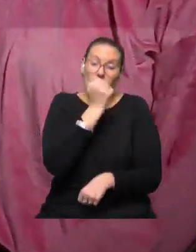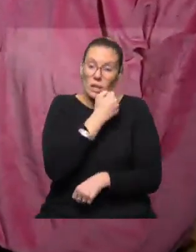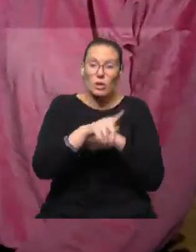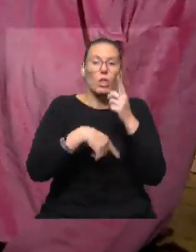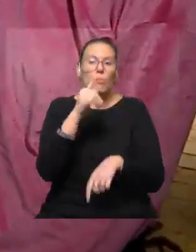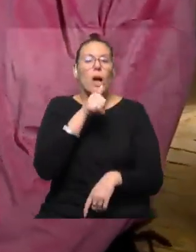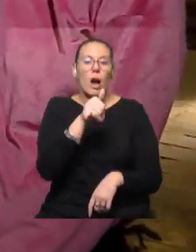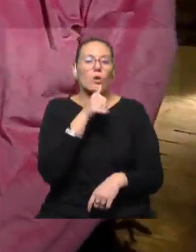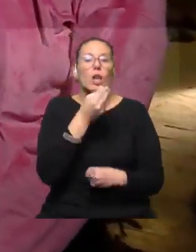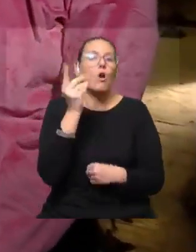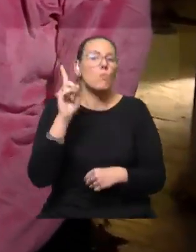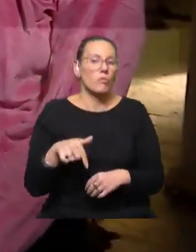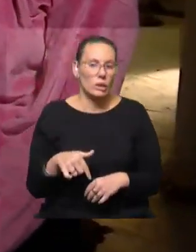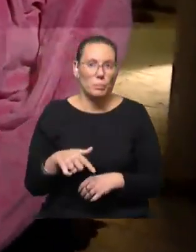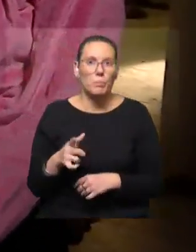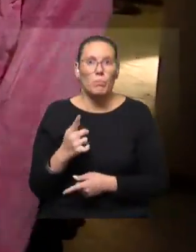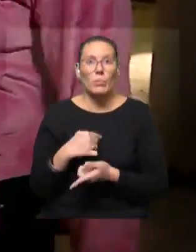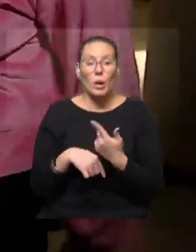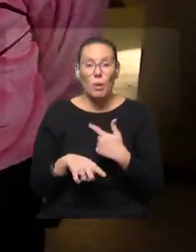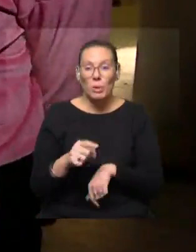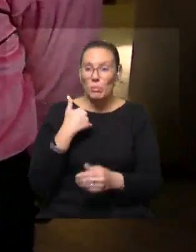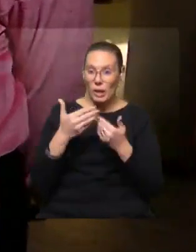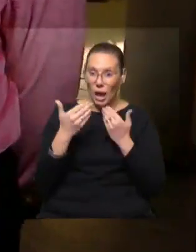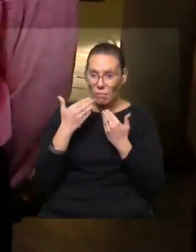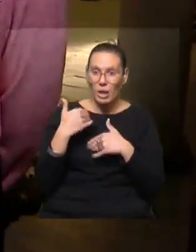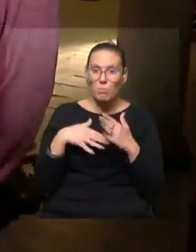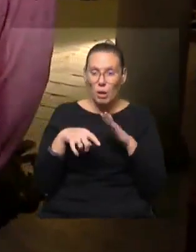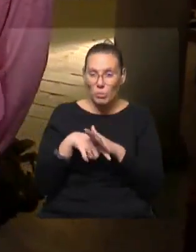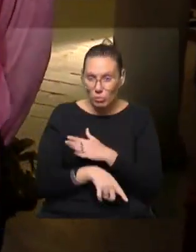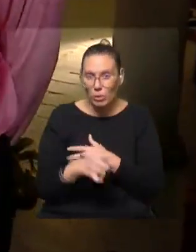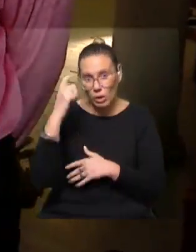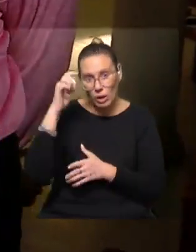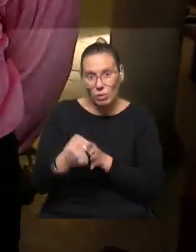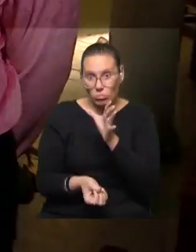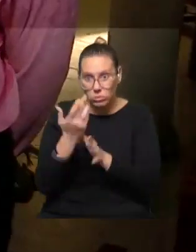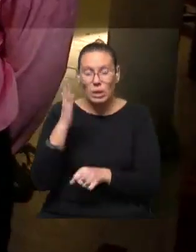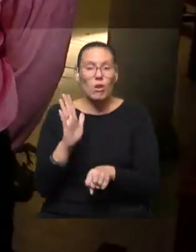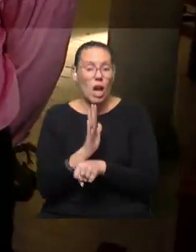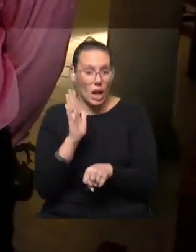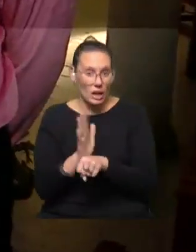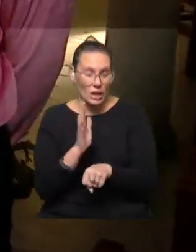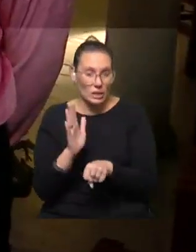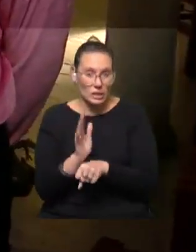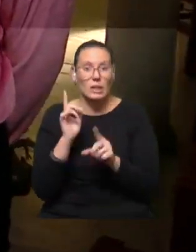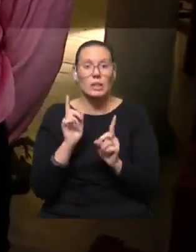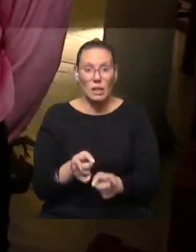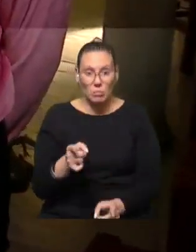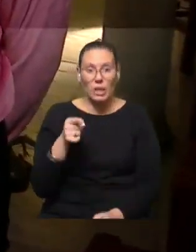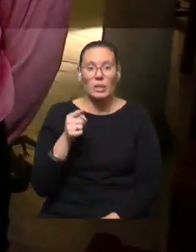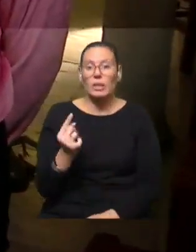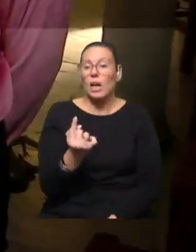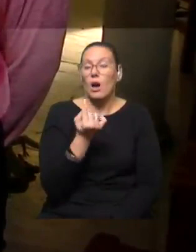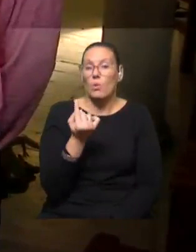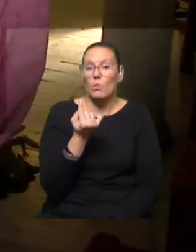Cómo Cómo acceder a ella pero para charlar un poco más en profundidad estoy con la creadora y con la actriz también de este